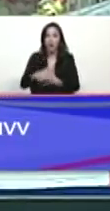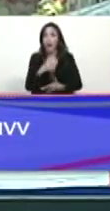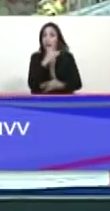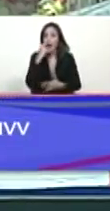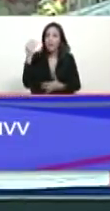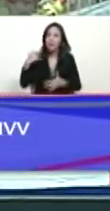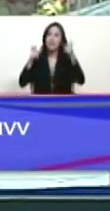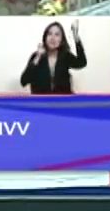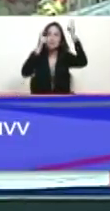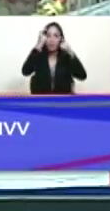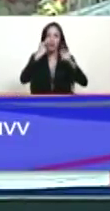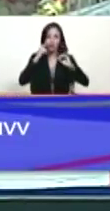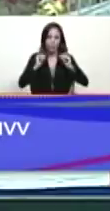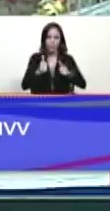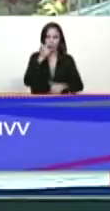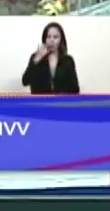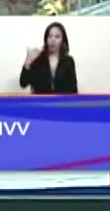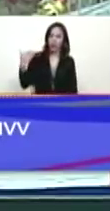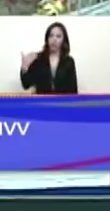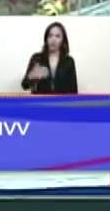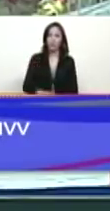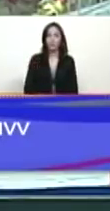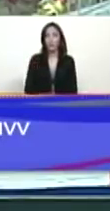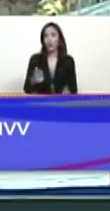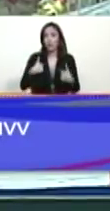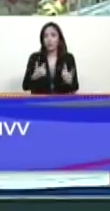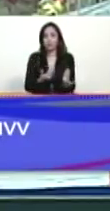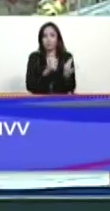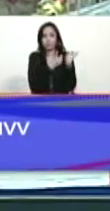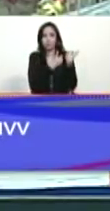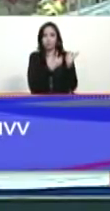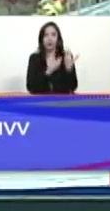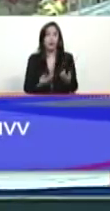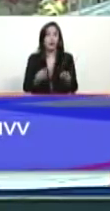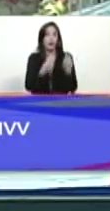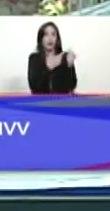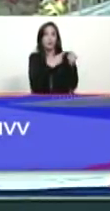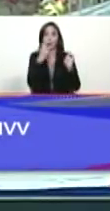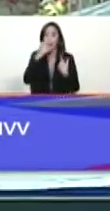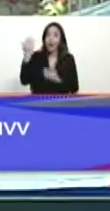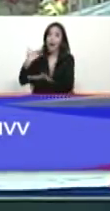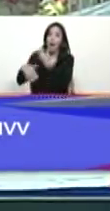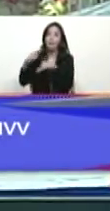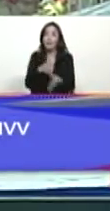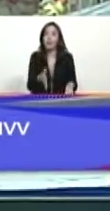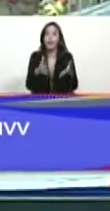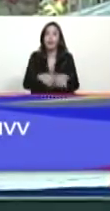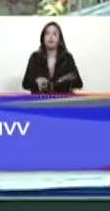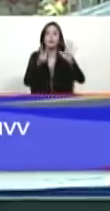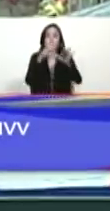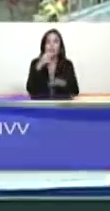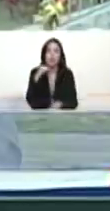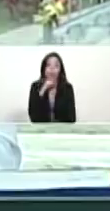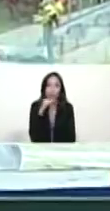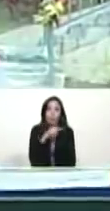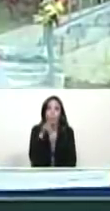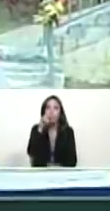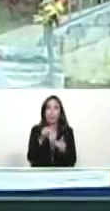comandante Chávez. Él me dejó, ganó las elecciones aquel 7 de octubre del